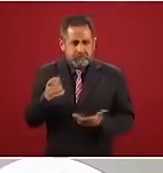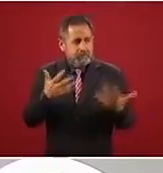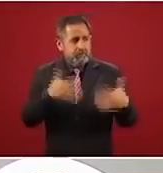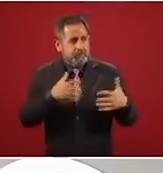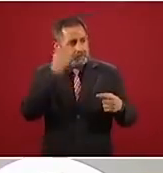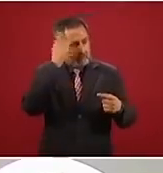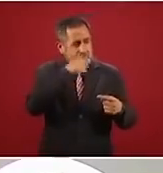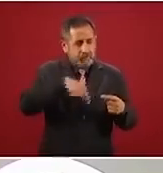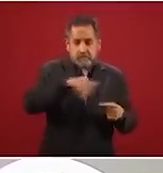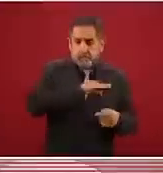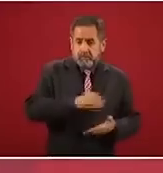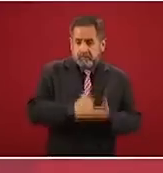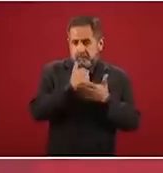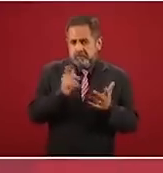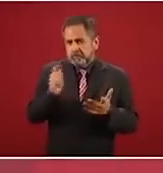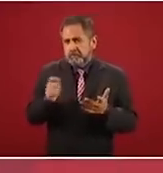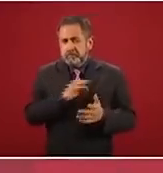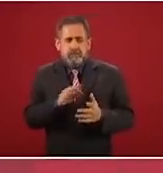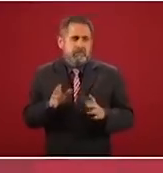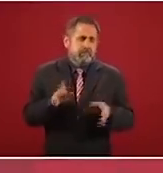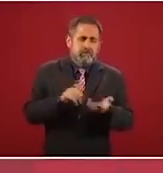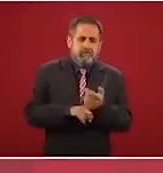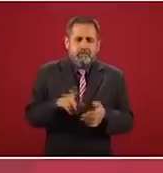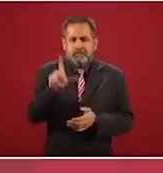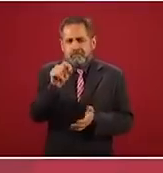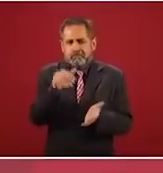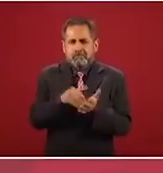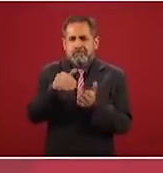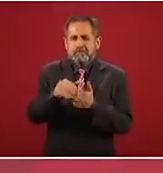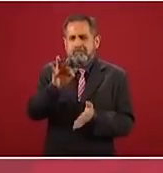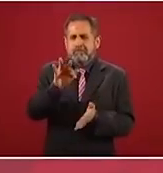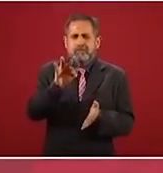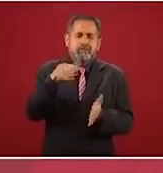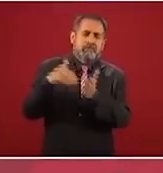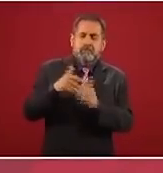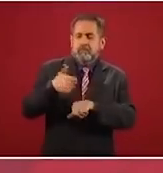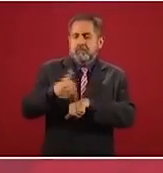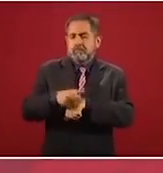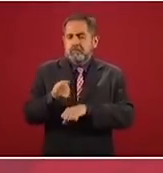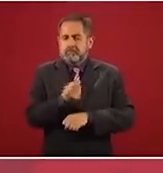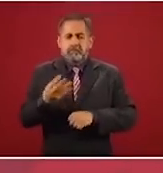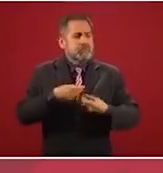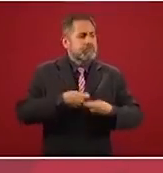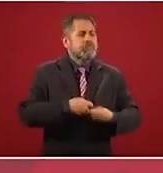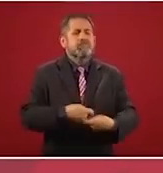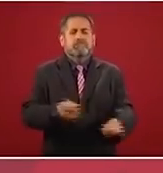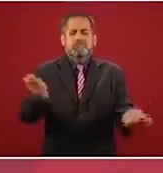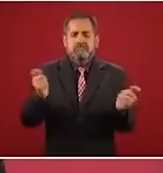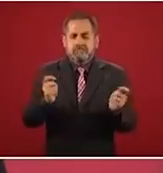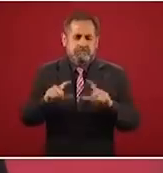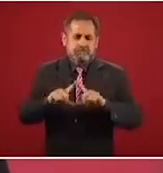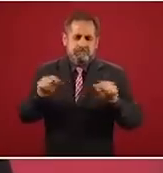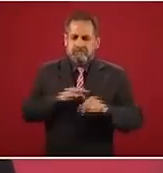empresarios que pueden ayudar, les tocaría como a 20 millones, 40 mil números a distribuir